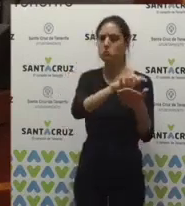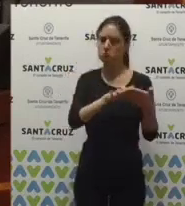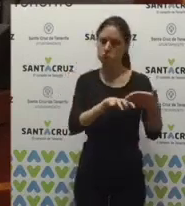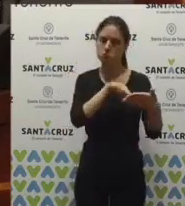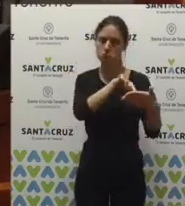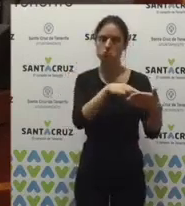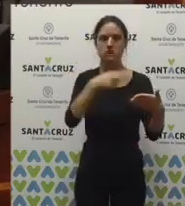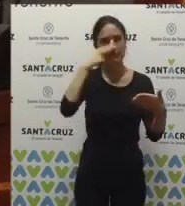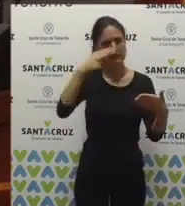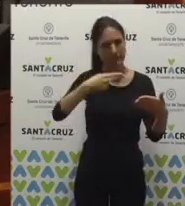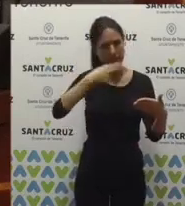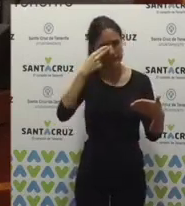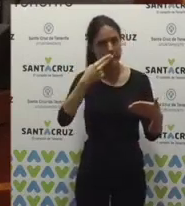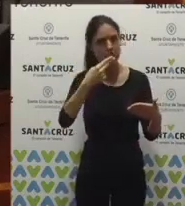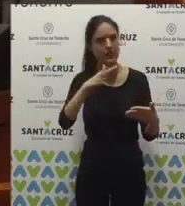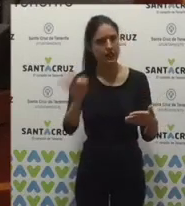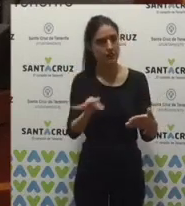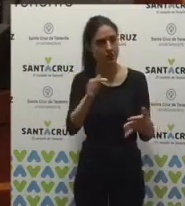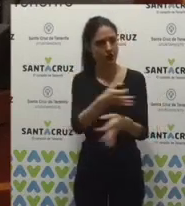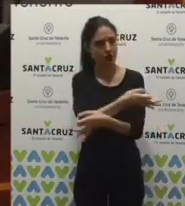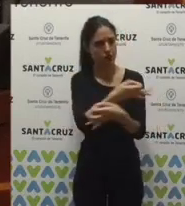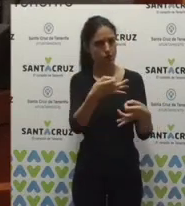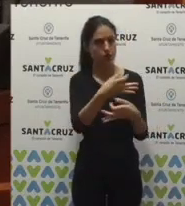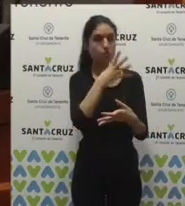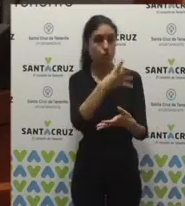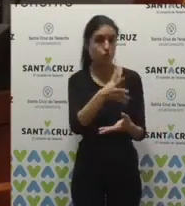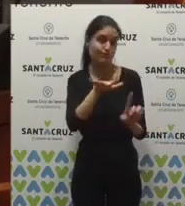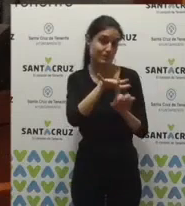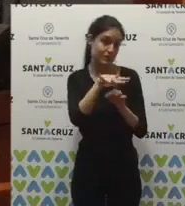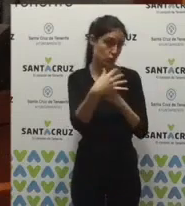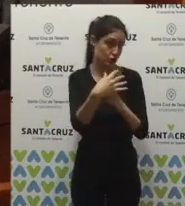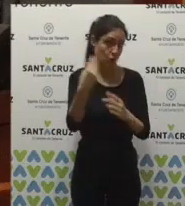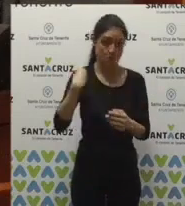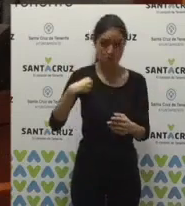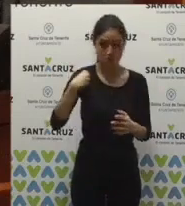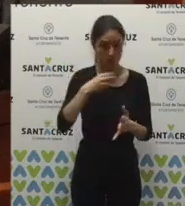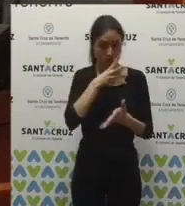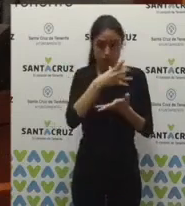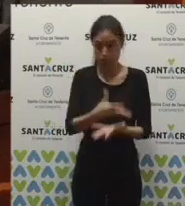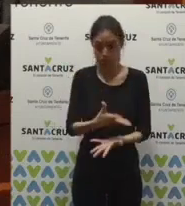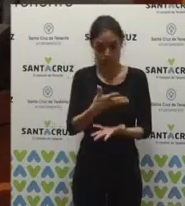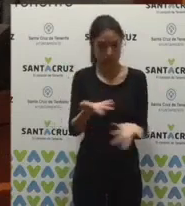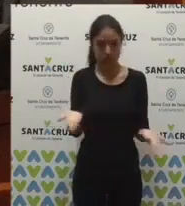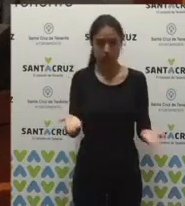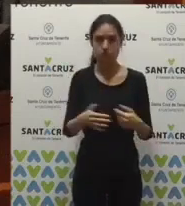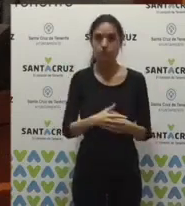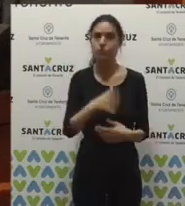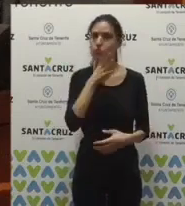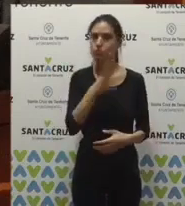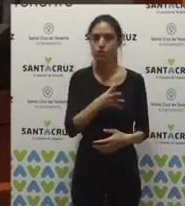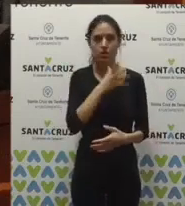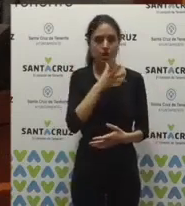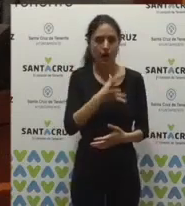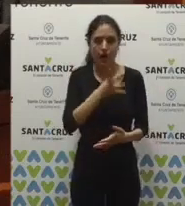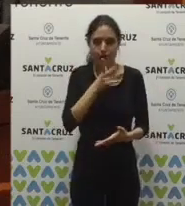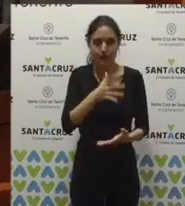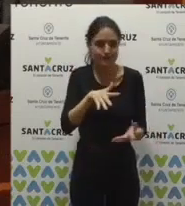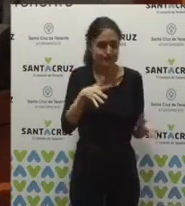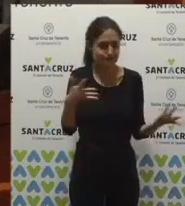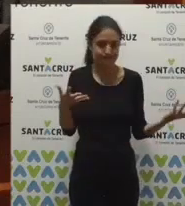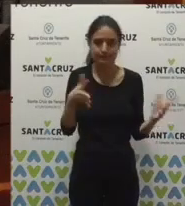muy interesante muy procedente en la situación en la que nos encontramos porque se está dando una casuística